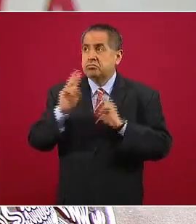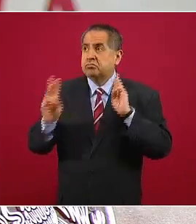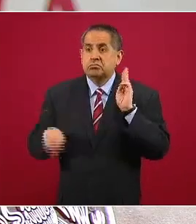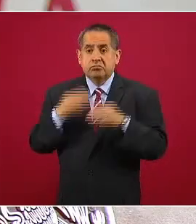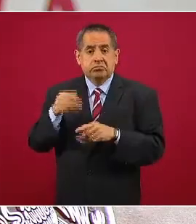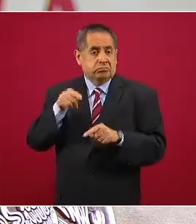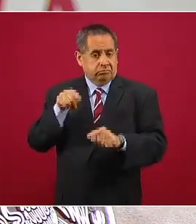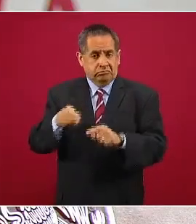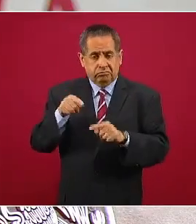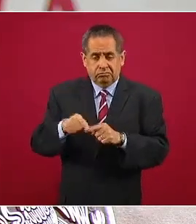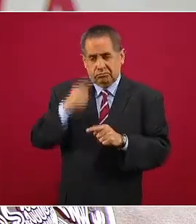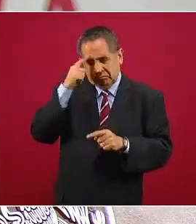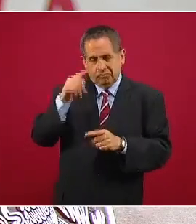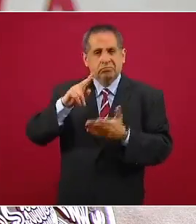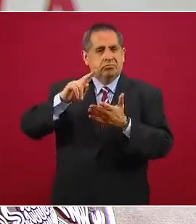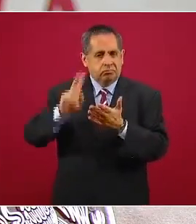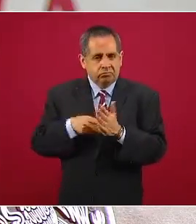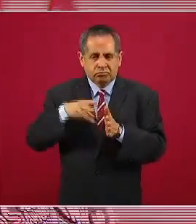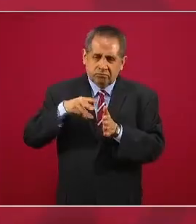mundo.